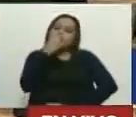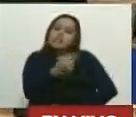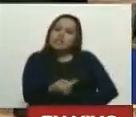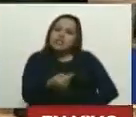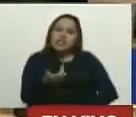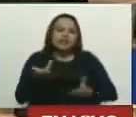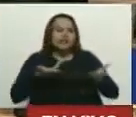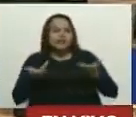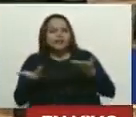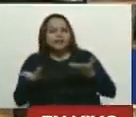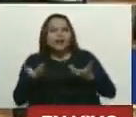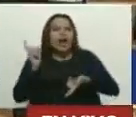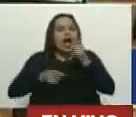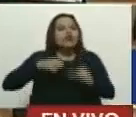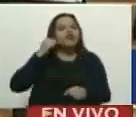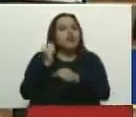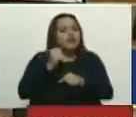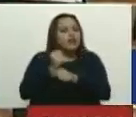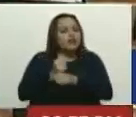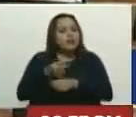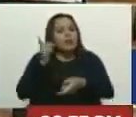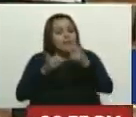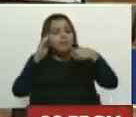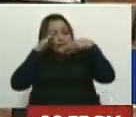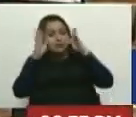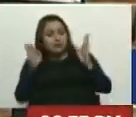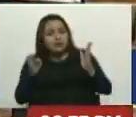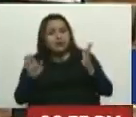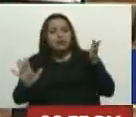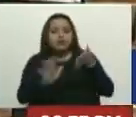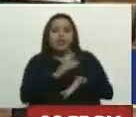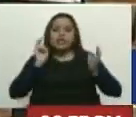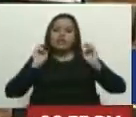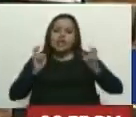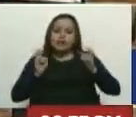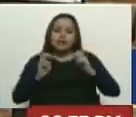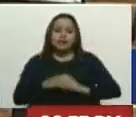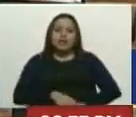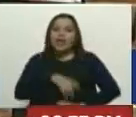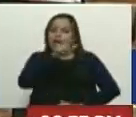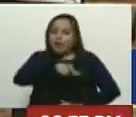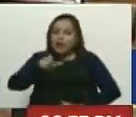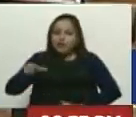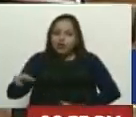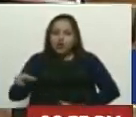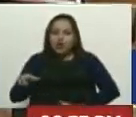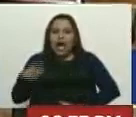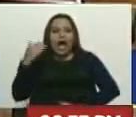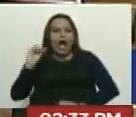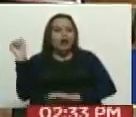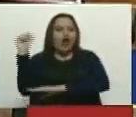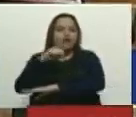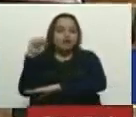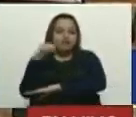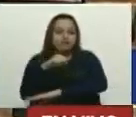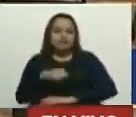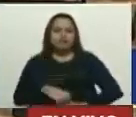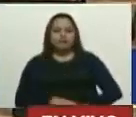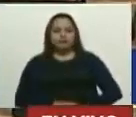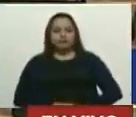que trabajar, algo que abordar en el tema de las personas con trastorno del